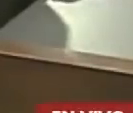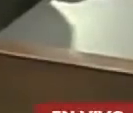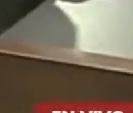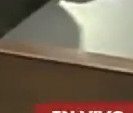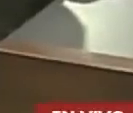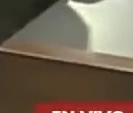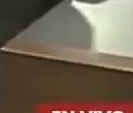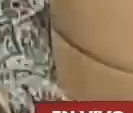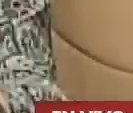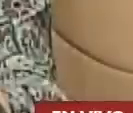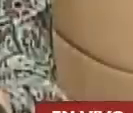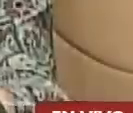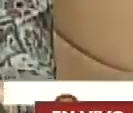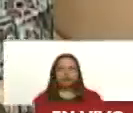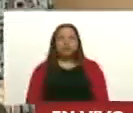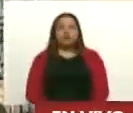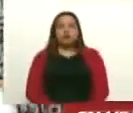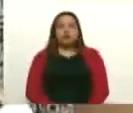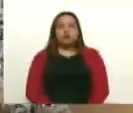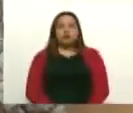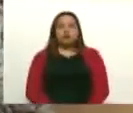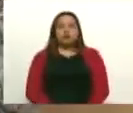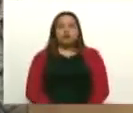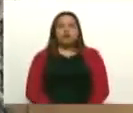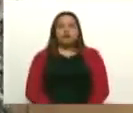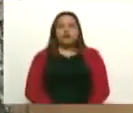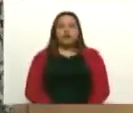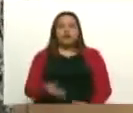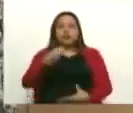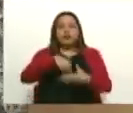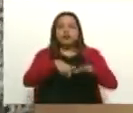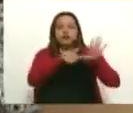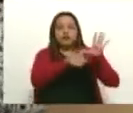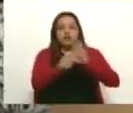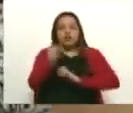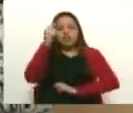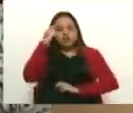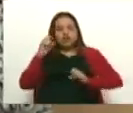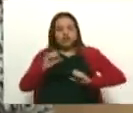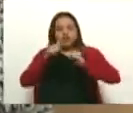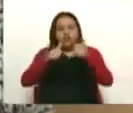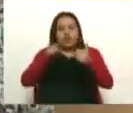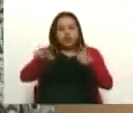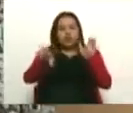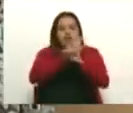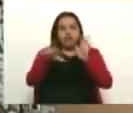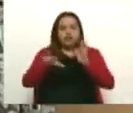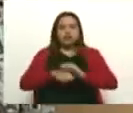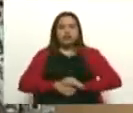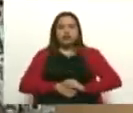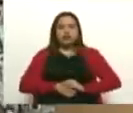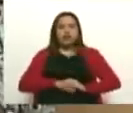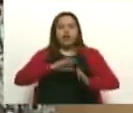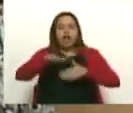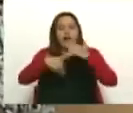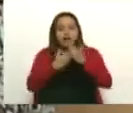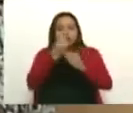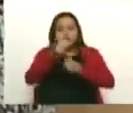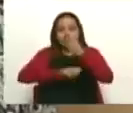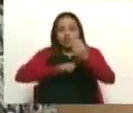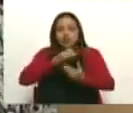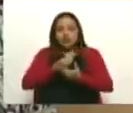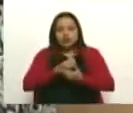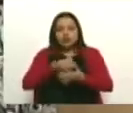Escuchemos. Dentro de los 60 días siguientes a la entrada en vigencia de esta ley, hasta tanto se creen